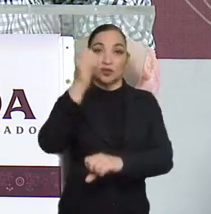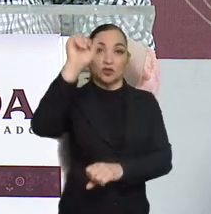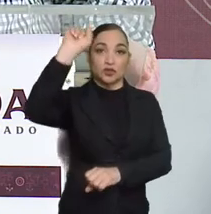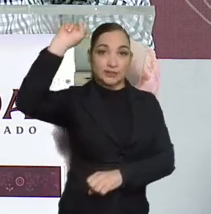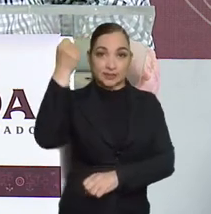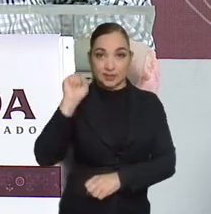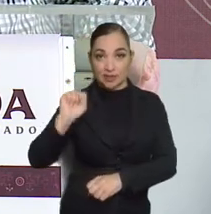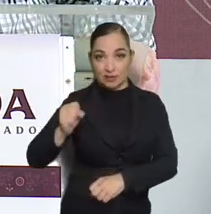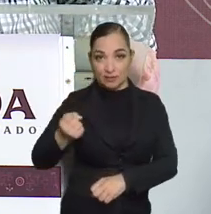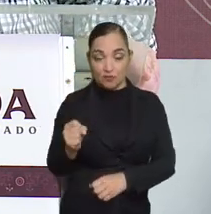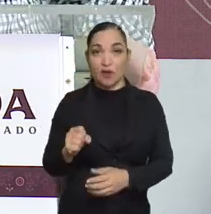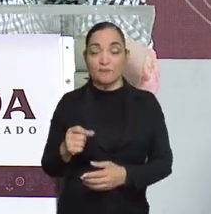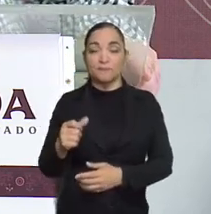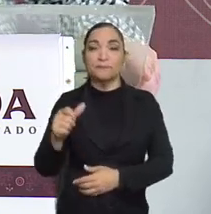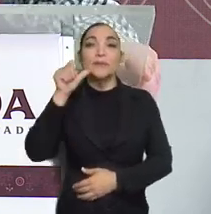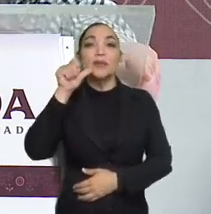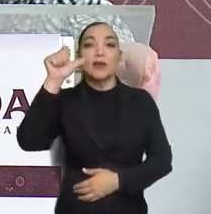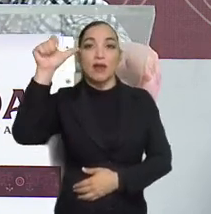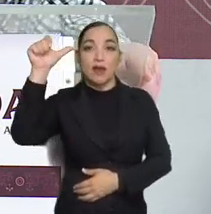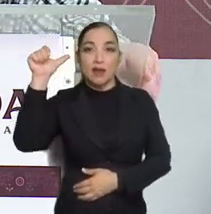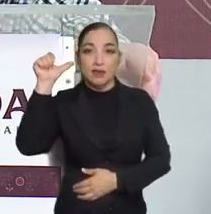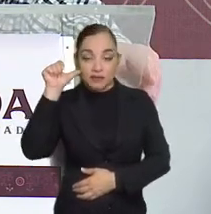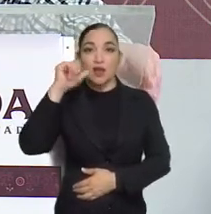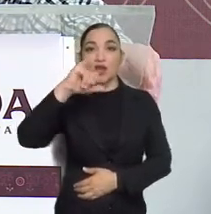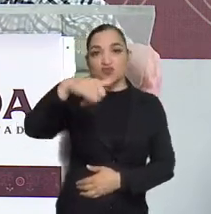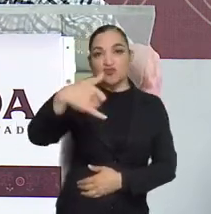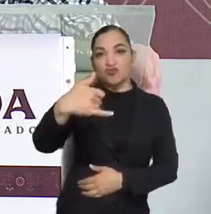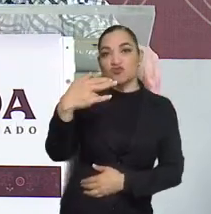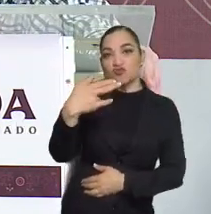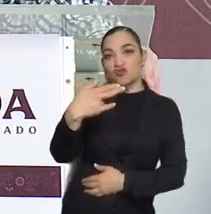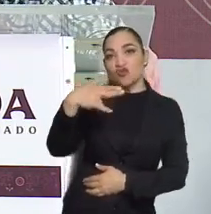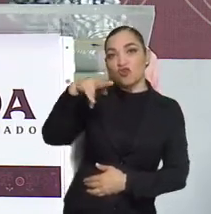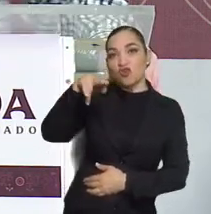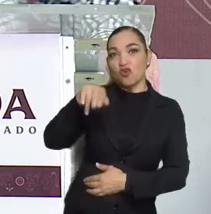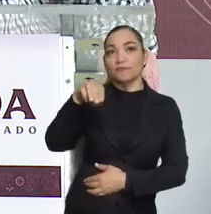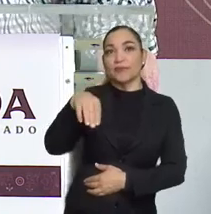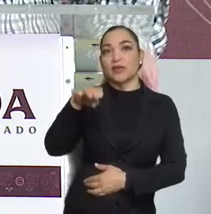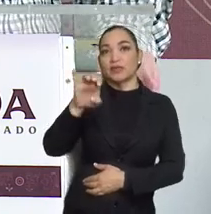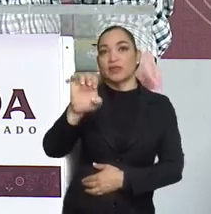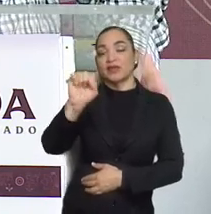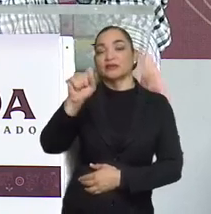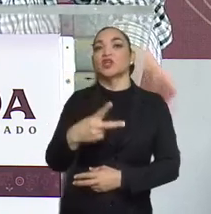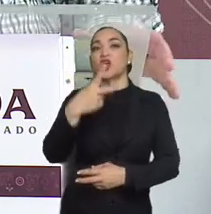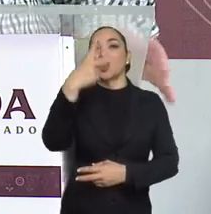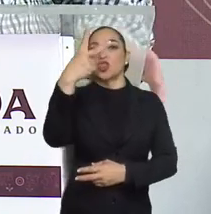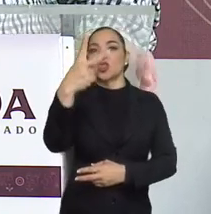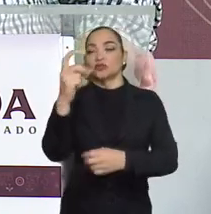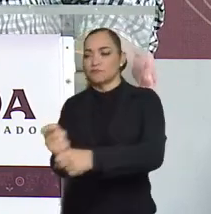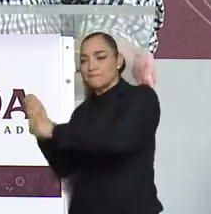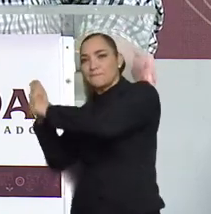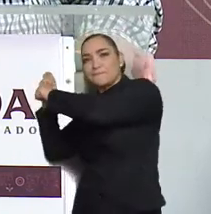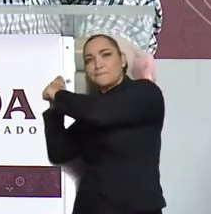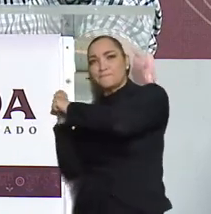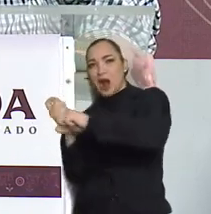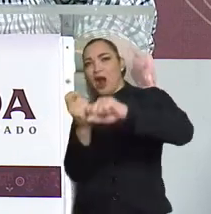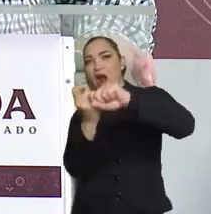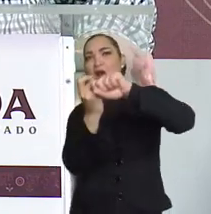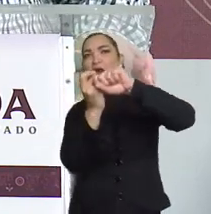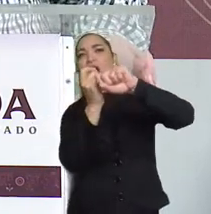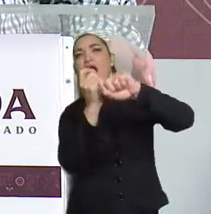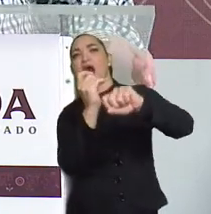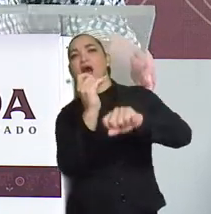Ayer Joey Meneses pegó dos jonrones y le ganaron a Estados